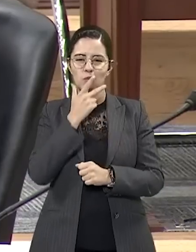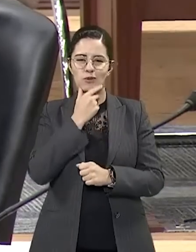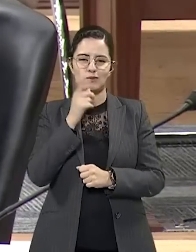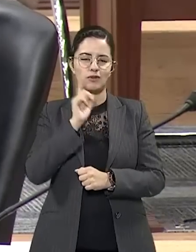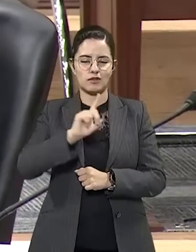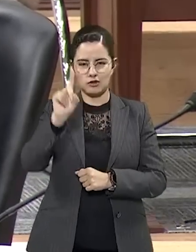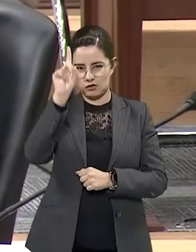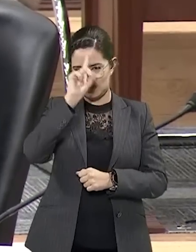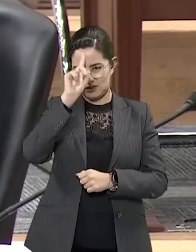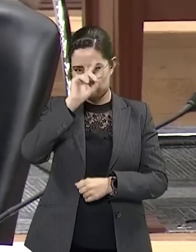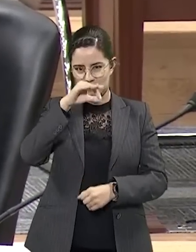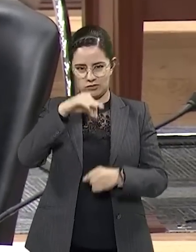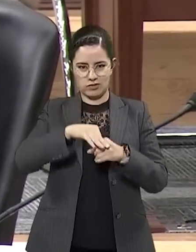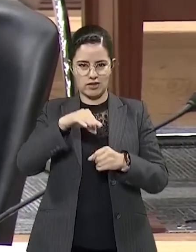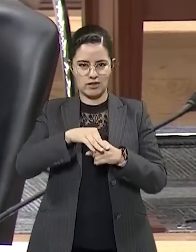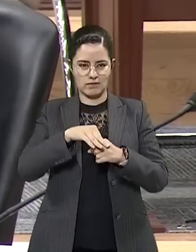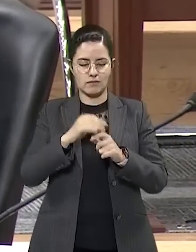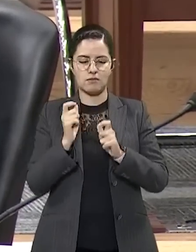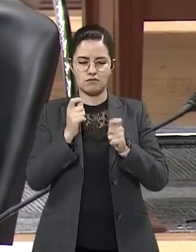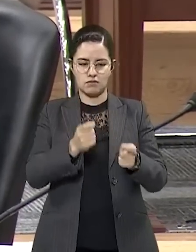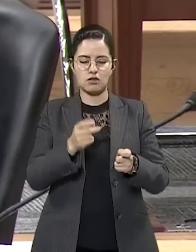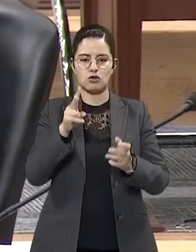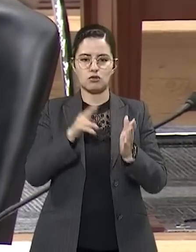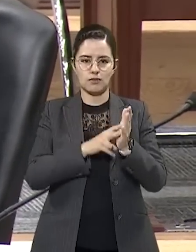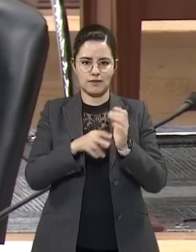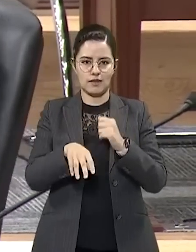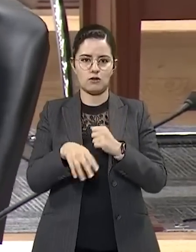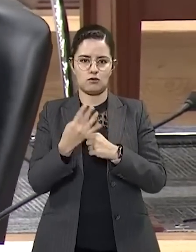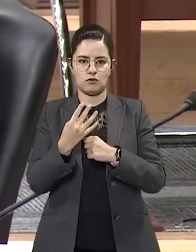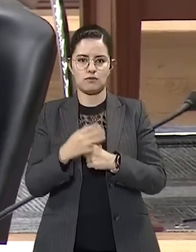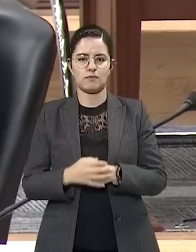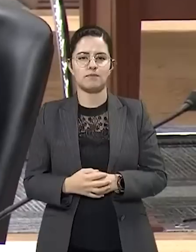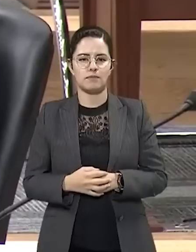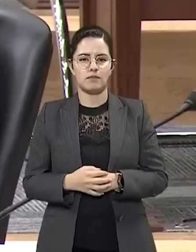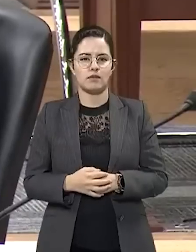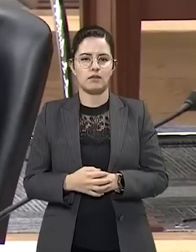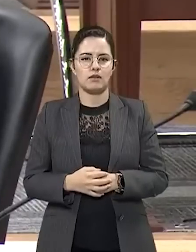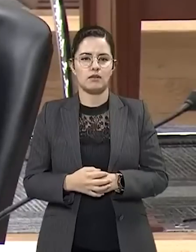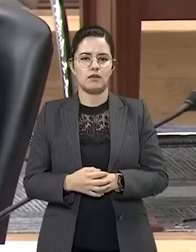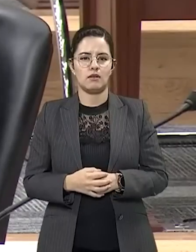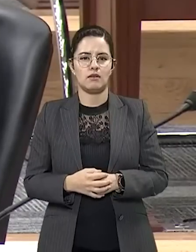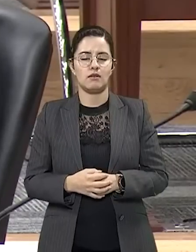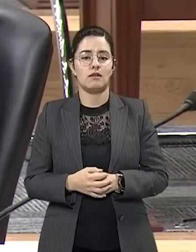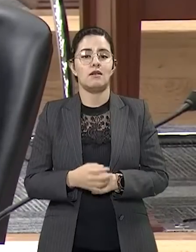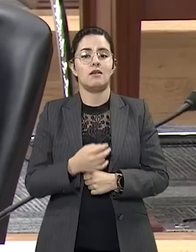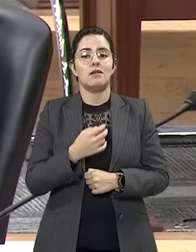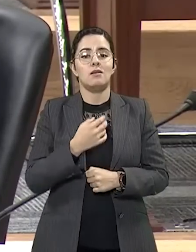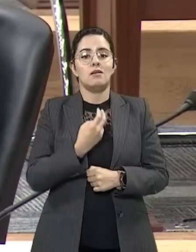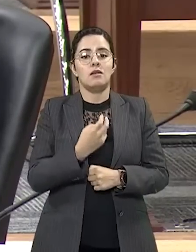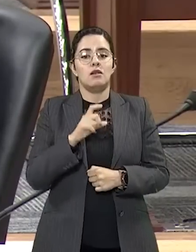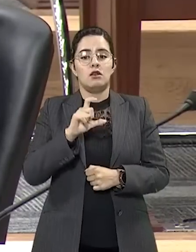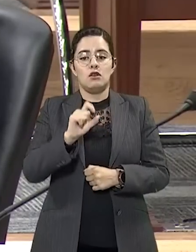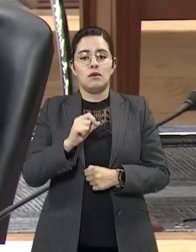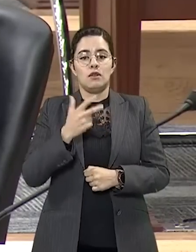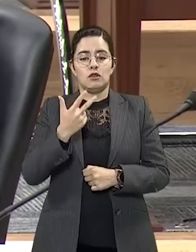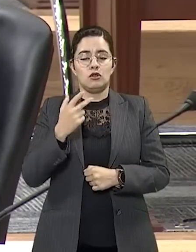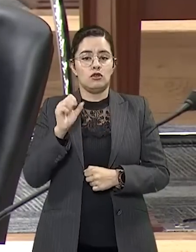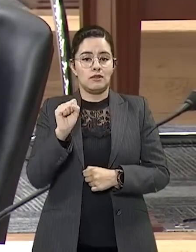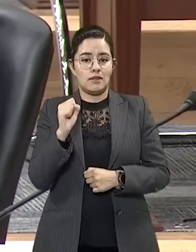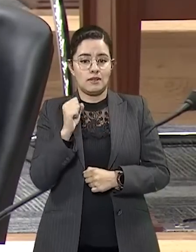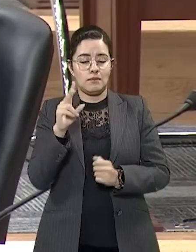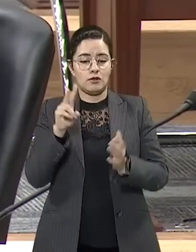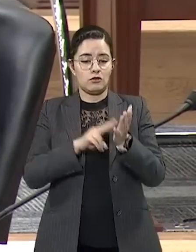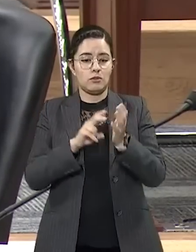que fueron designados en 2014 en este sentido el 28 de septiembre de